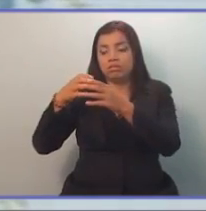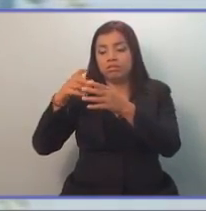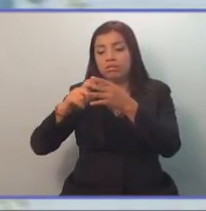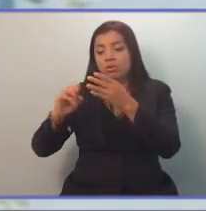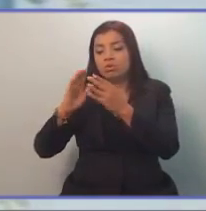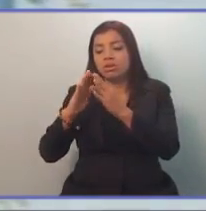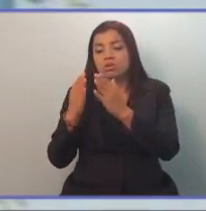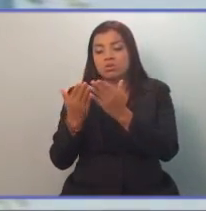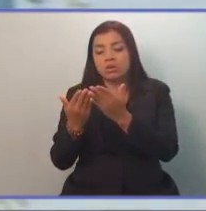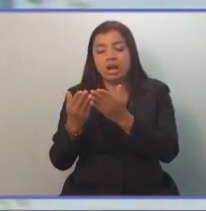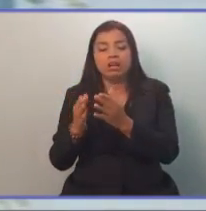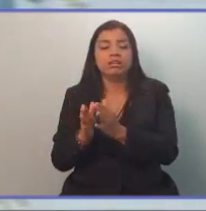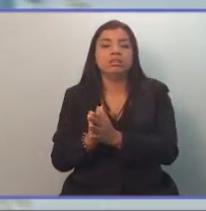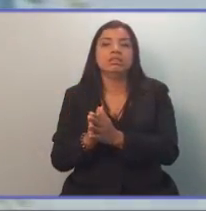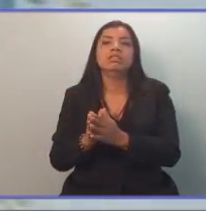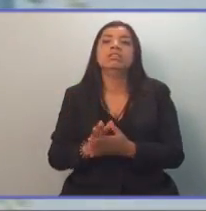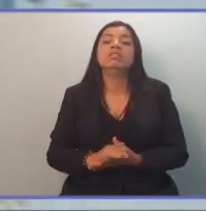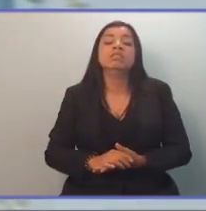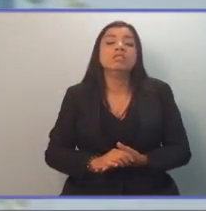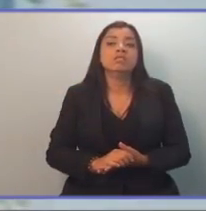lo Constitucional.